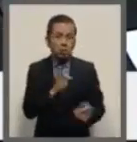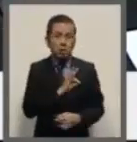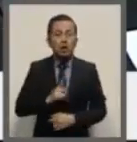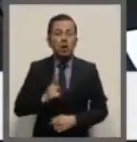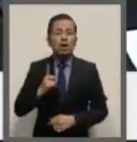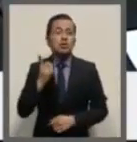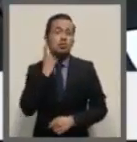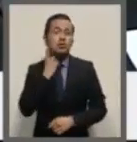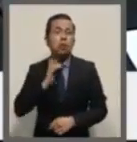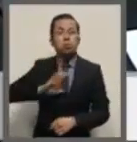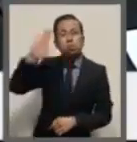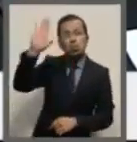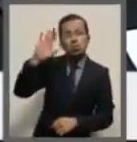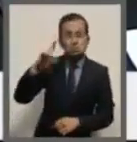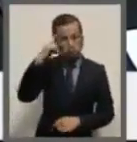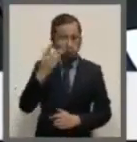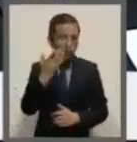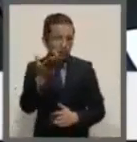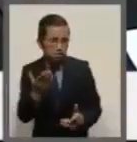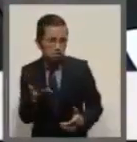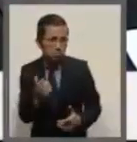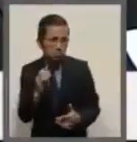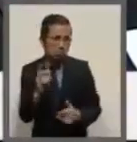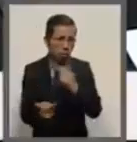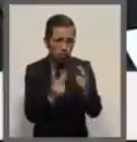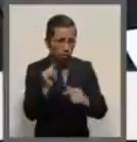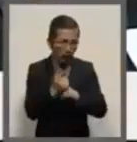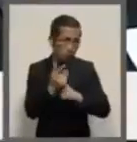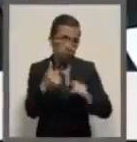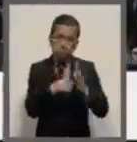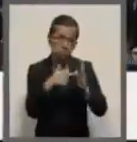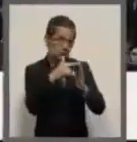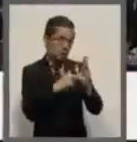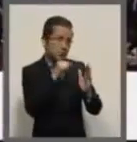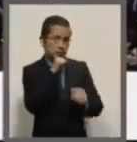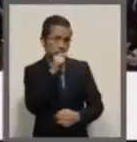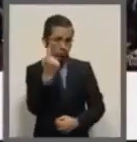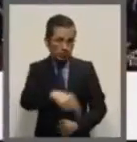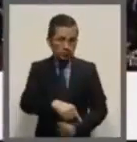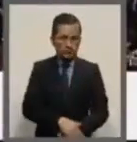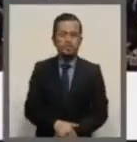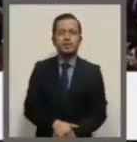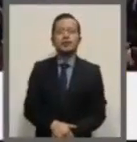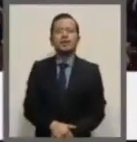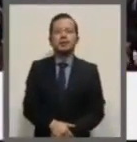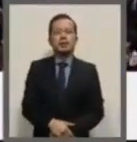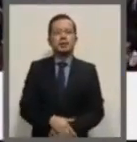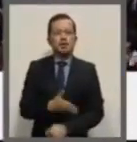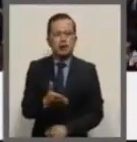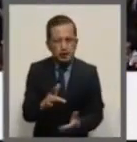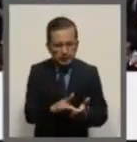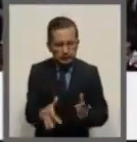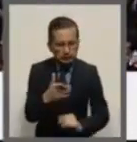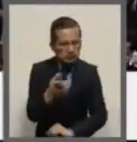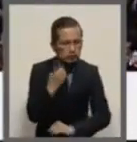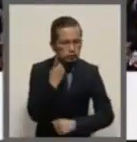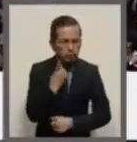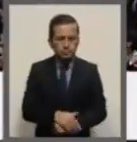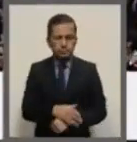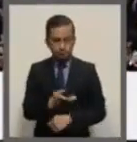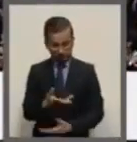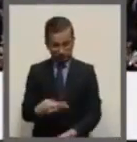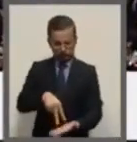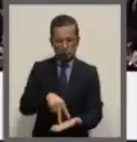moción de acuerdo al reglamento que nos rige. Gracias, presidente. Gracias, diputado. Voy a pedirle al orador que continúe con